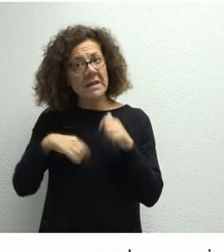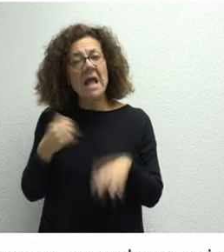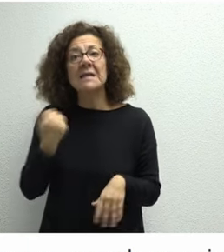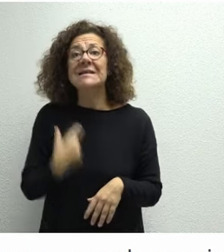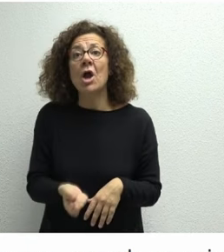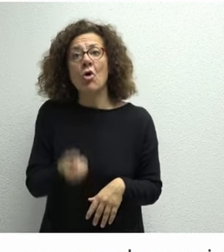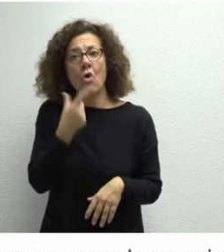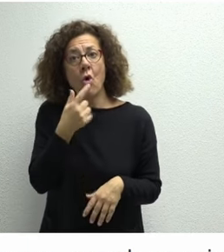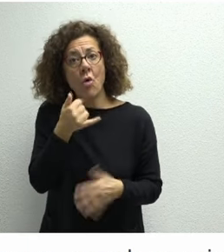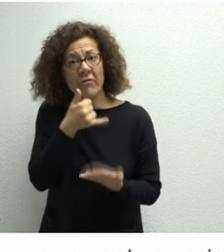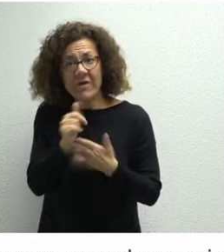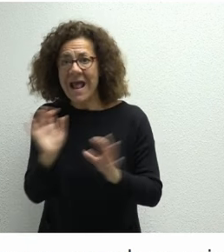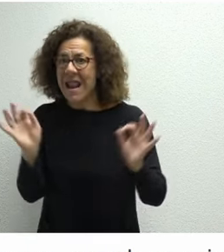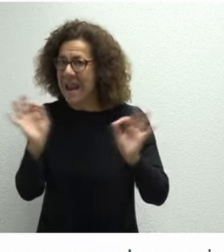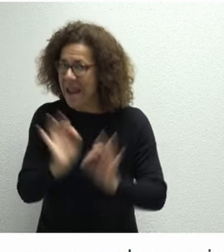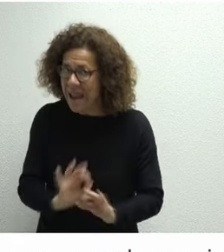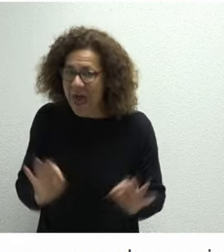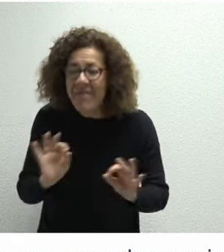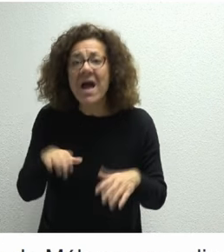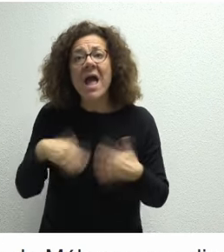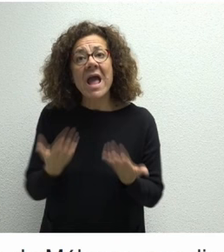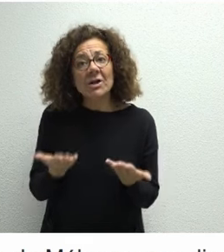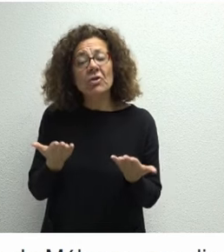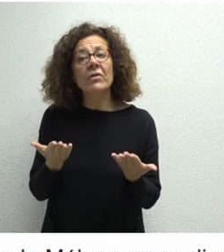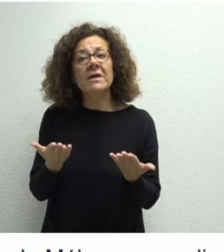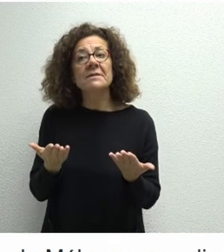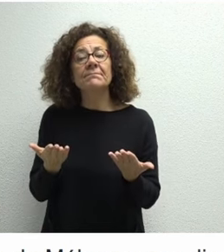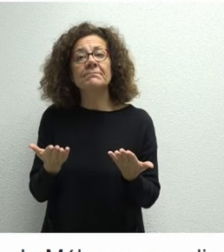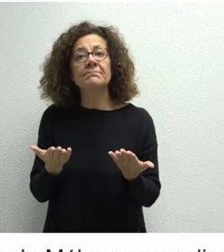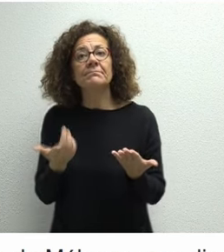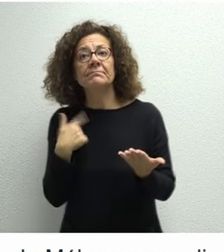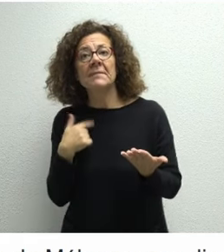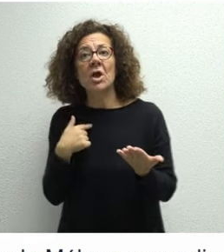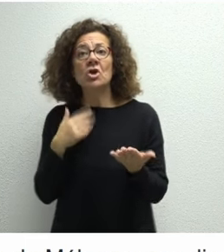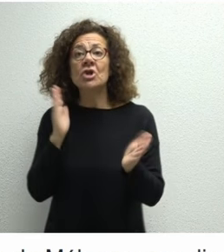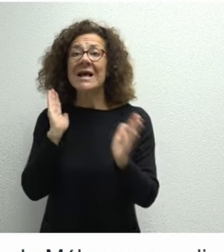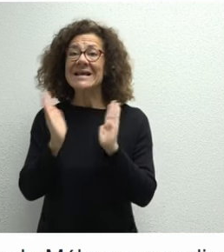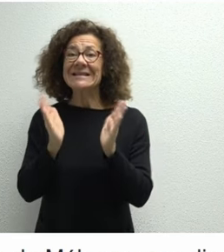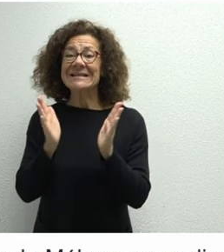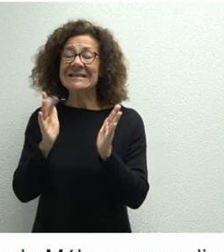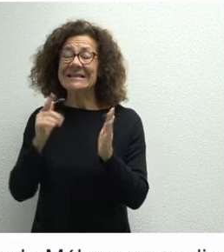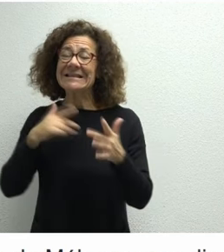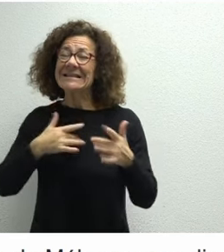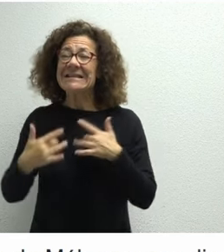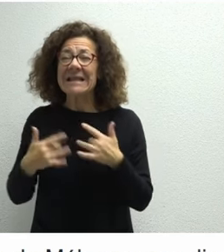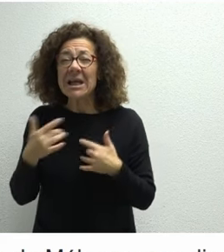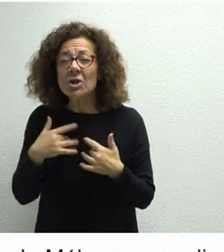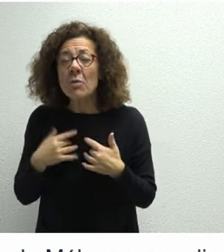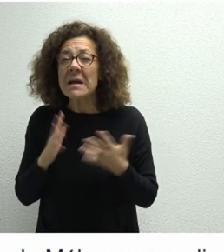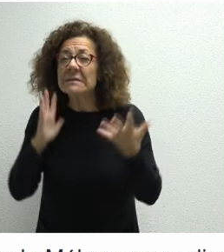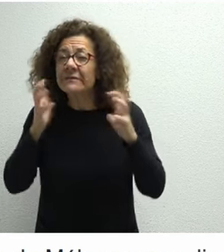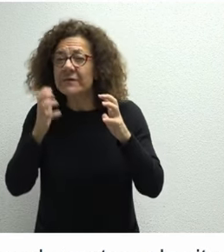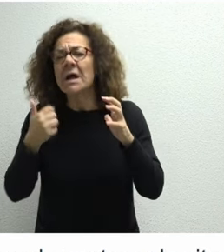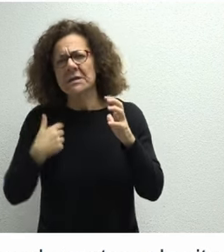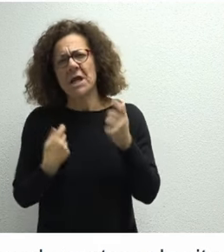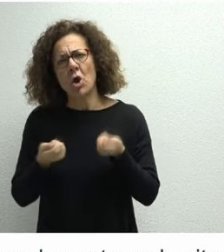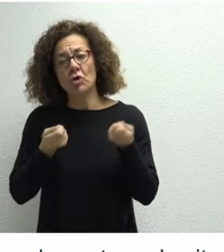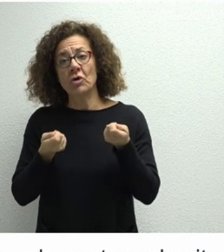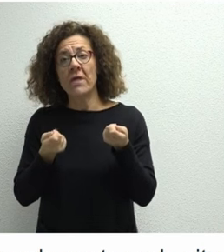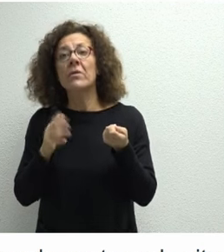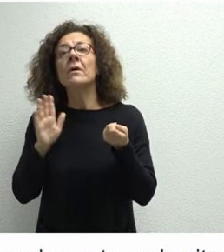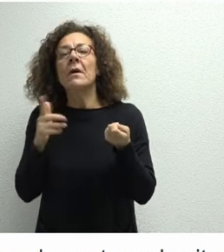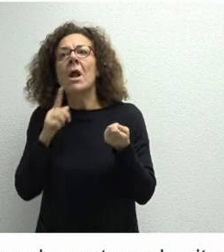consumir Y entonces eh la parte de de los síntomas psicóticos estaban bastante controlados y lo que era más evidente eran las